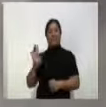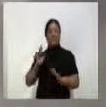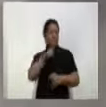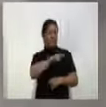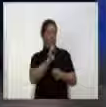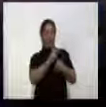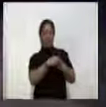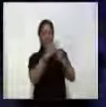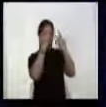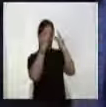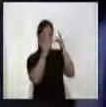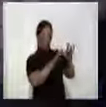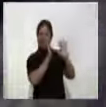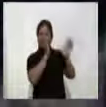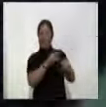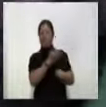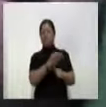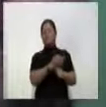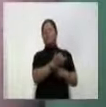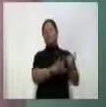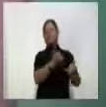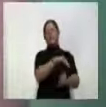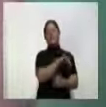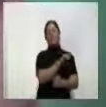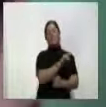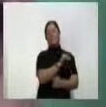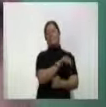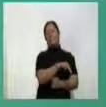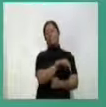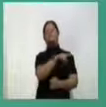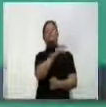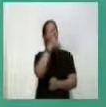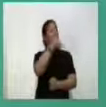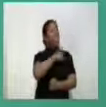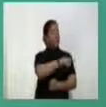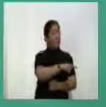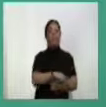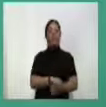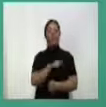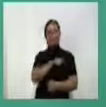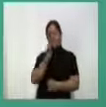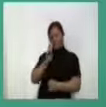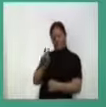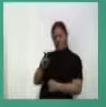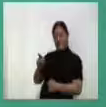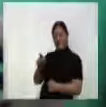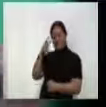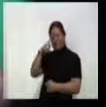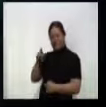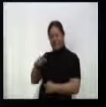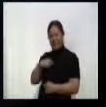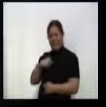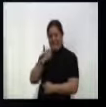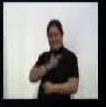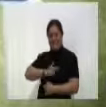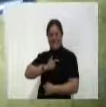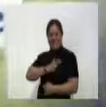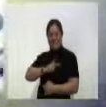donde actualmente juega en el Inter de Milán de la Liga Italiana. Y un equipo de México le atrae para continuar